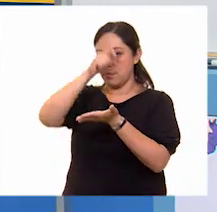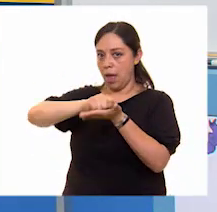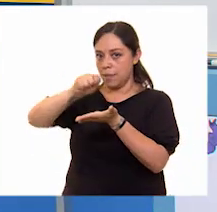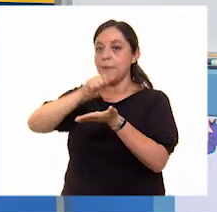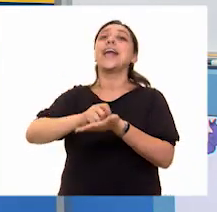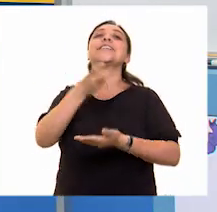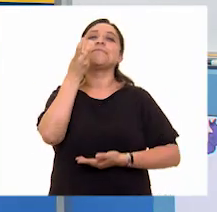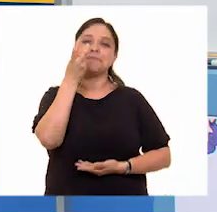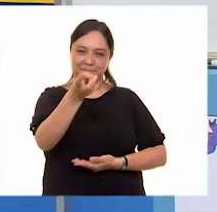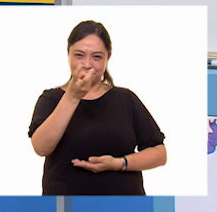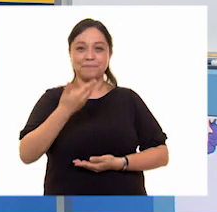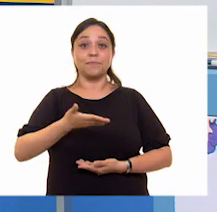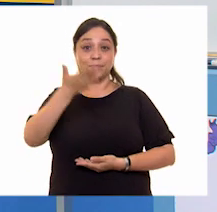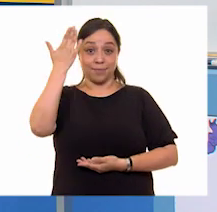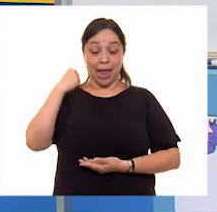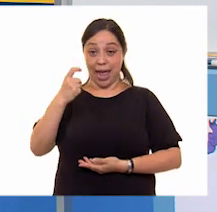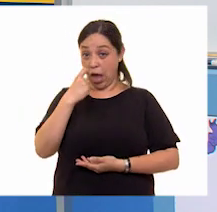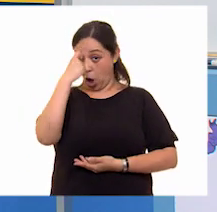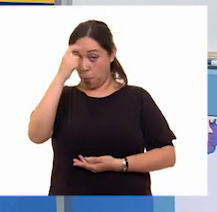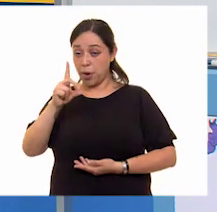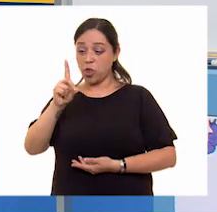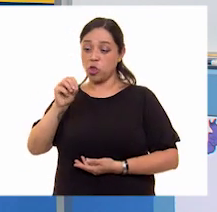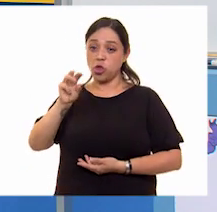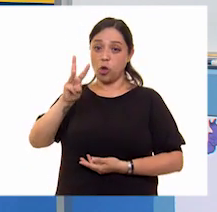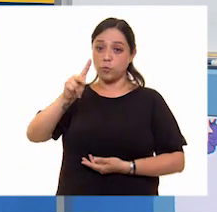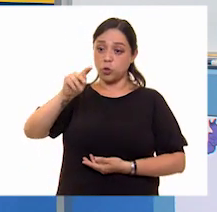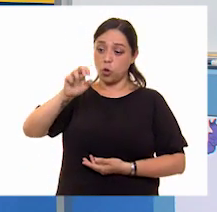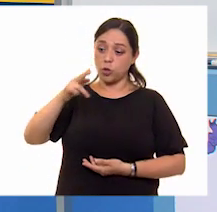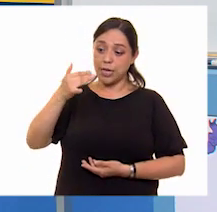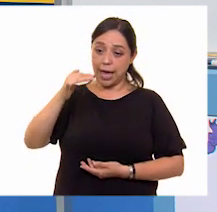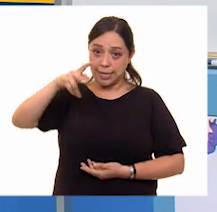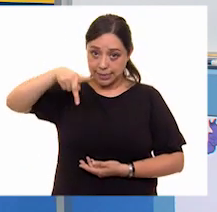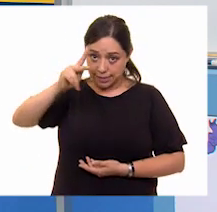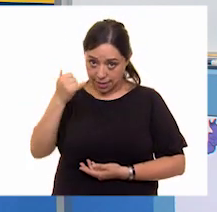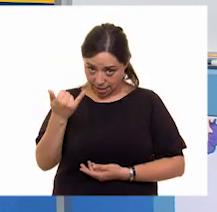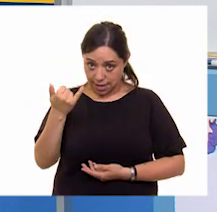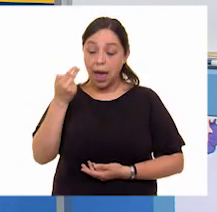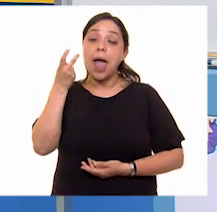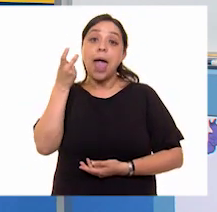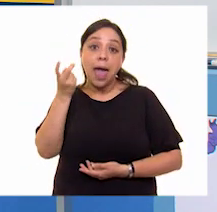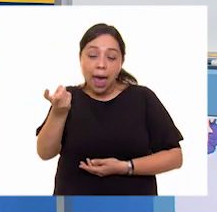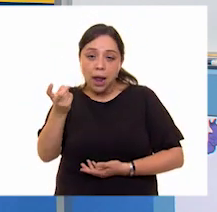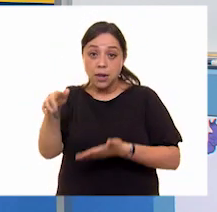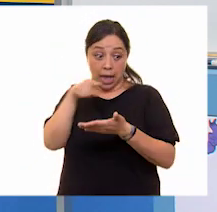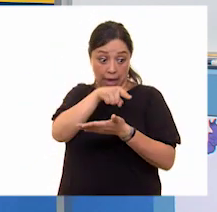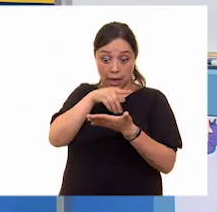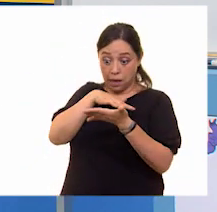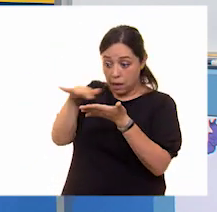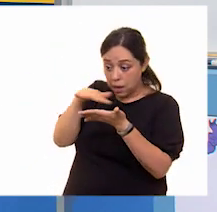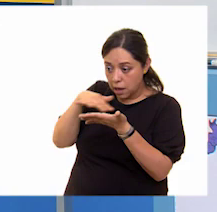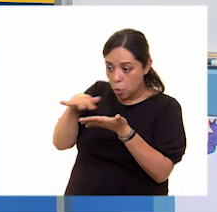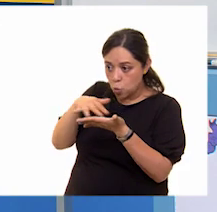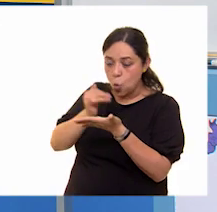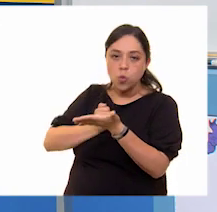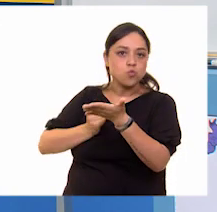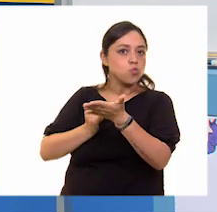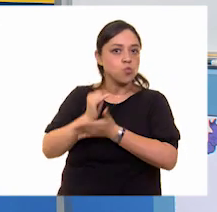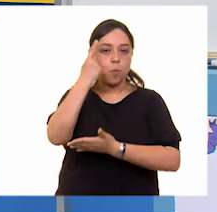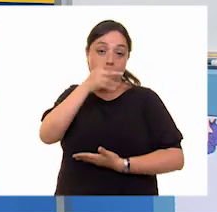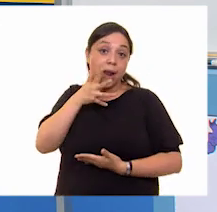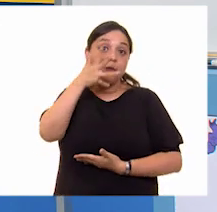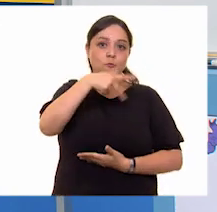de Dostoyevsky fue definitiva en la vida de Francisco Hinojosa. Y en la última clase relacionamos